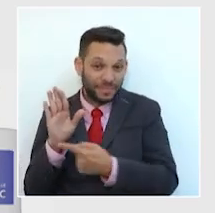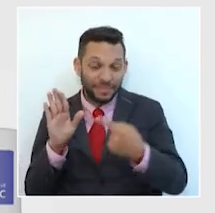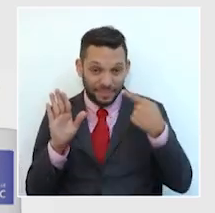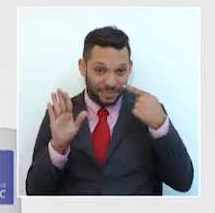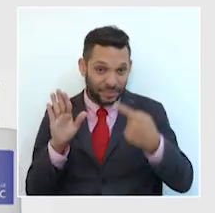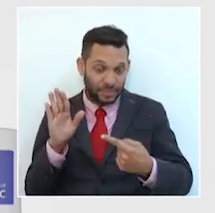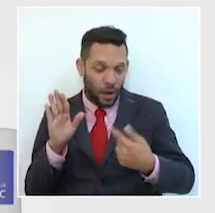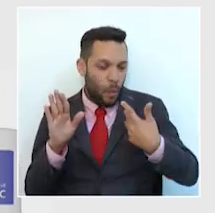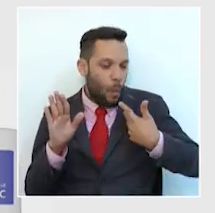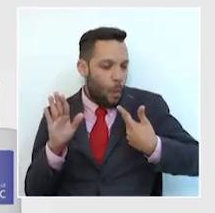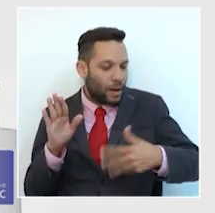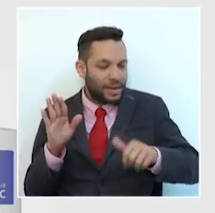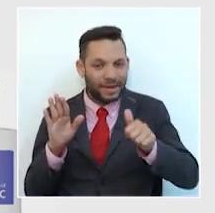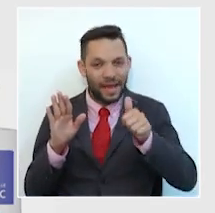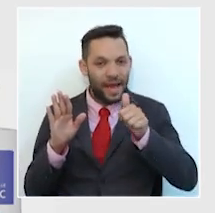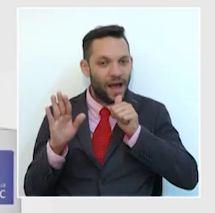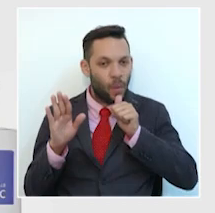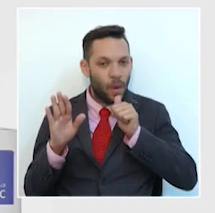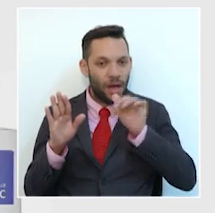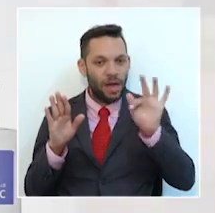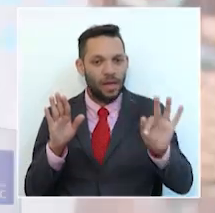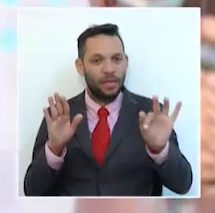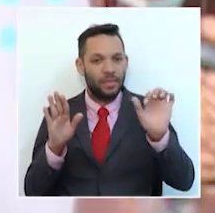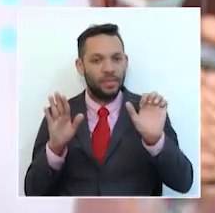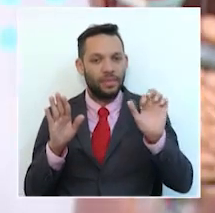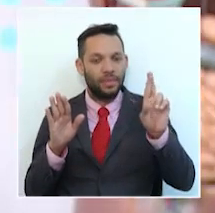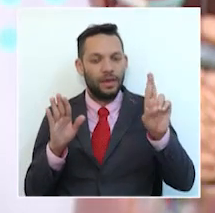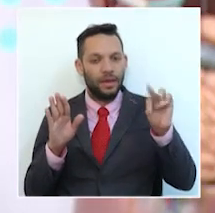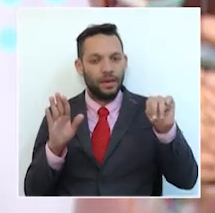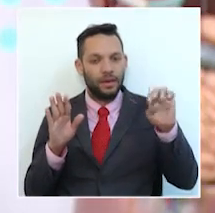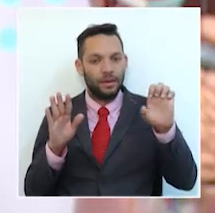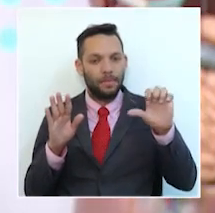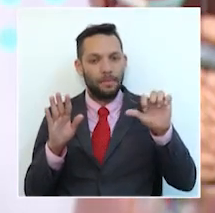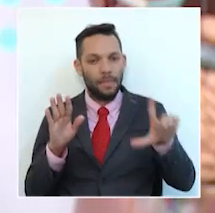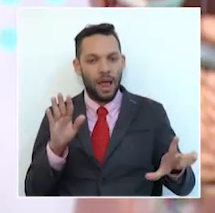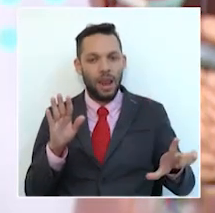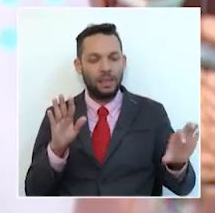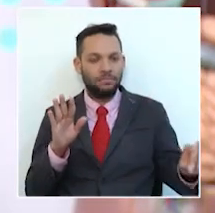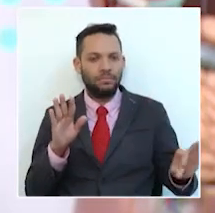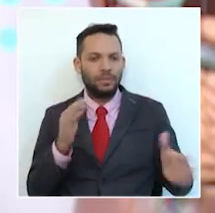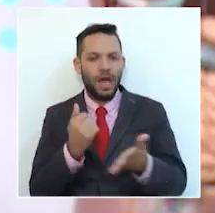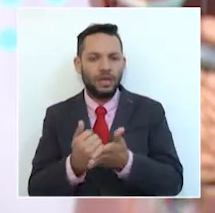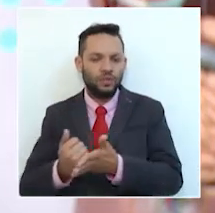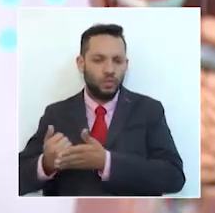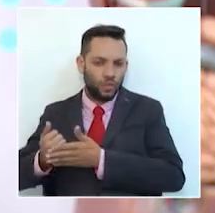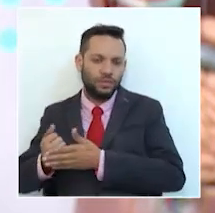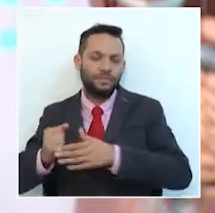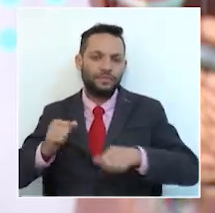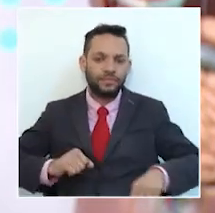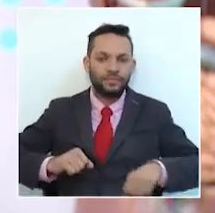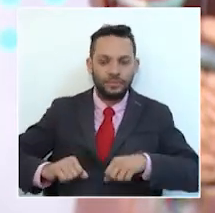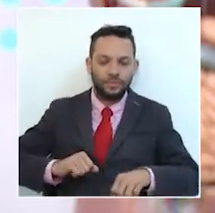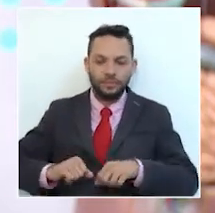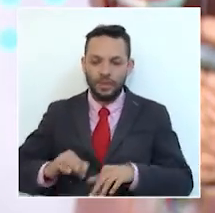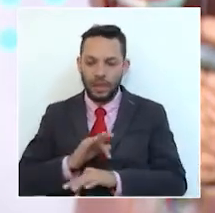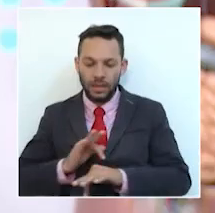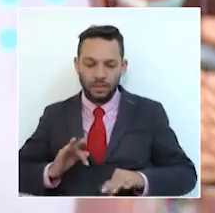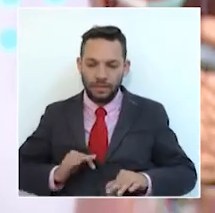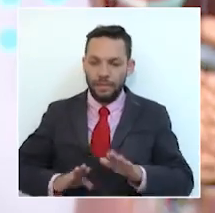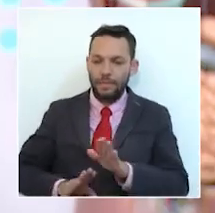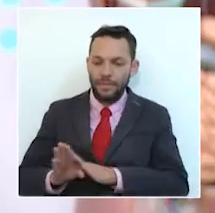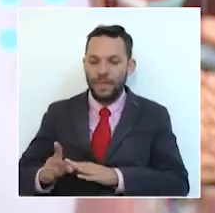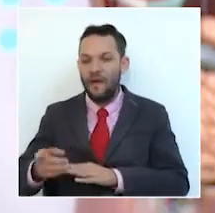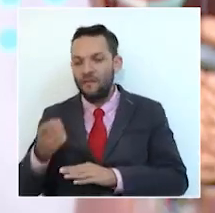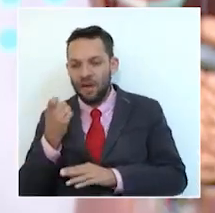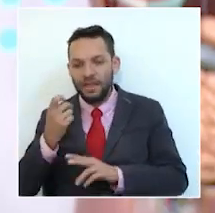termal tiene alguna característica que la hace apropiada para tratar un determinado problema que hace falta